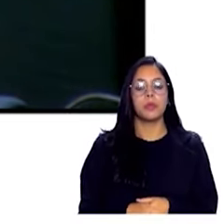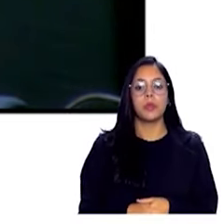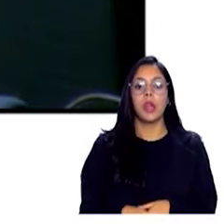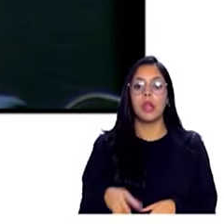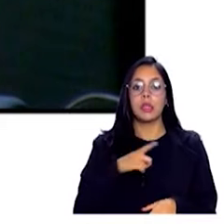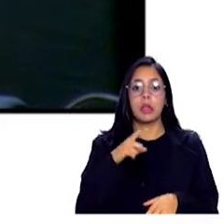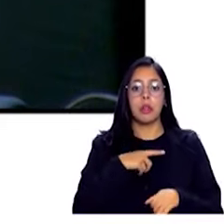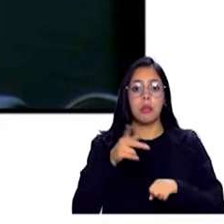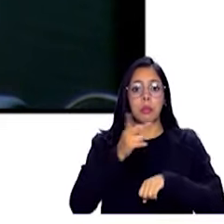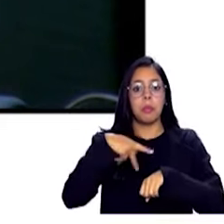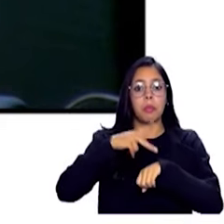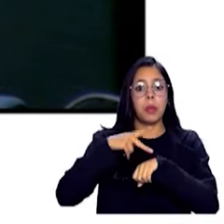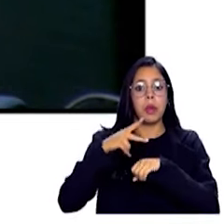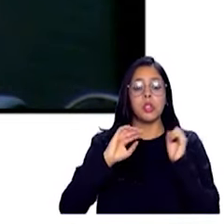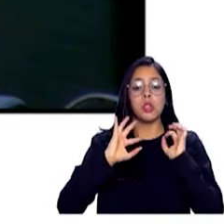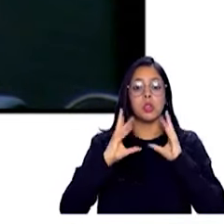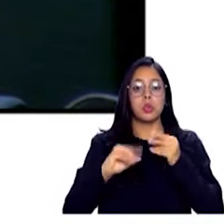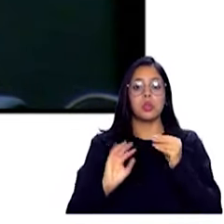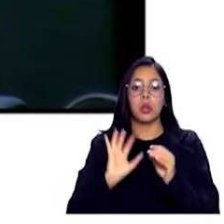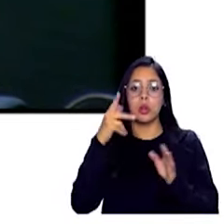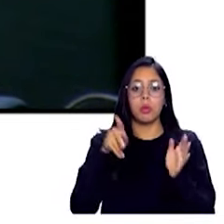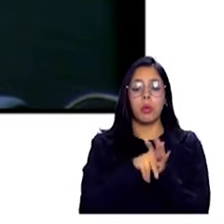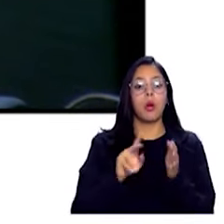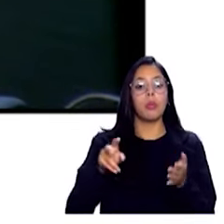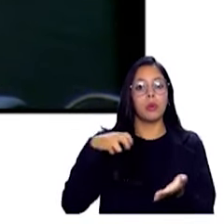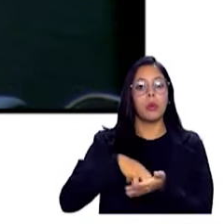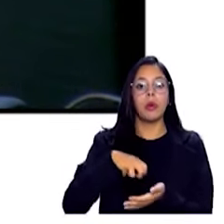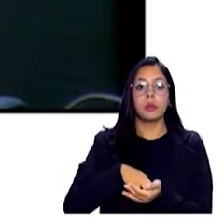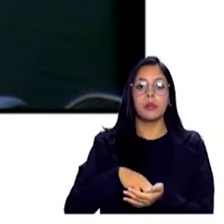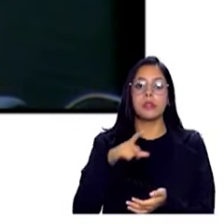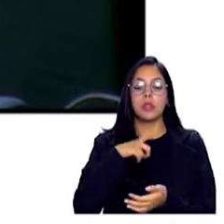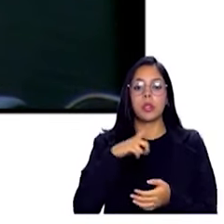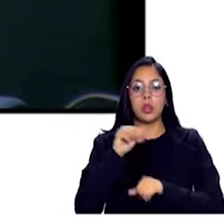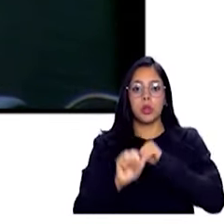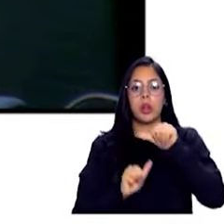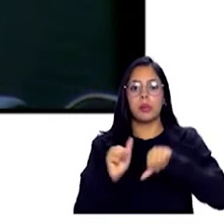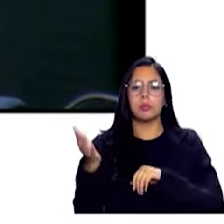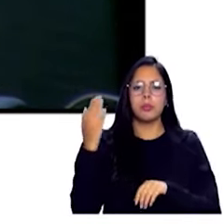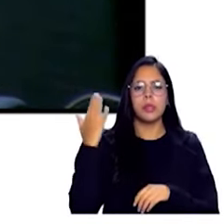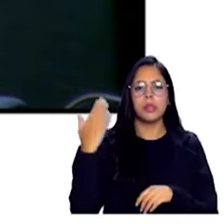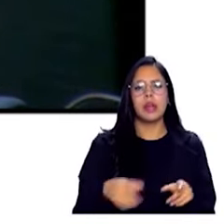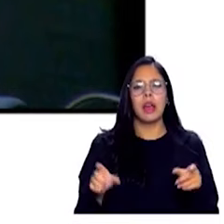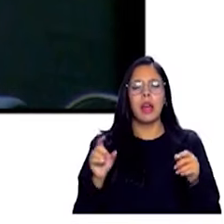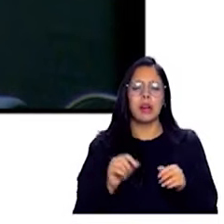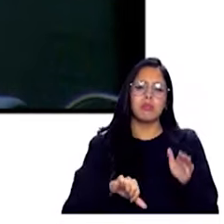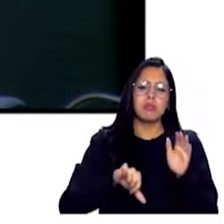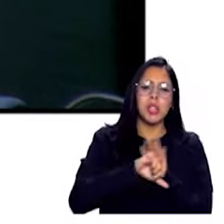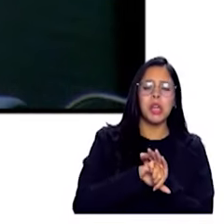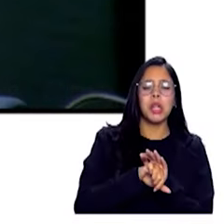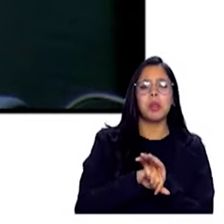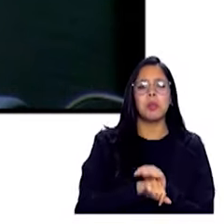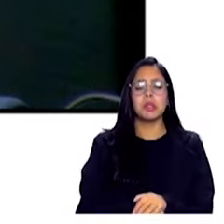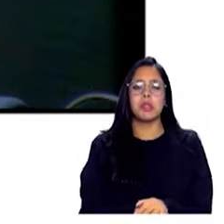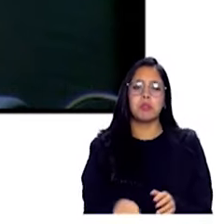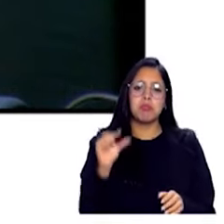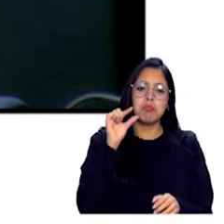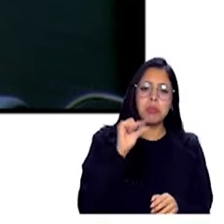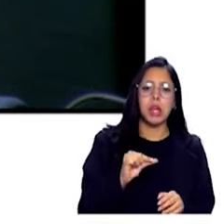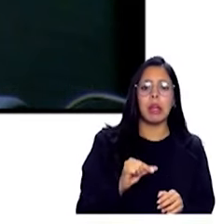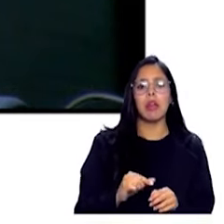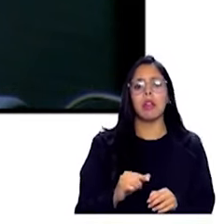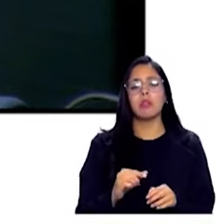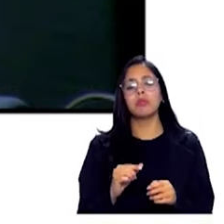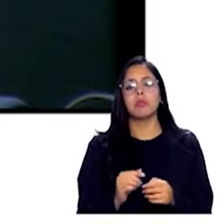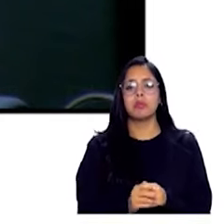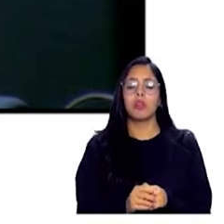penales ha cambiado antes eran pequeos delitos delitos individuales que tenían la complicación que tenían Y En